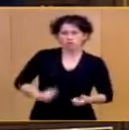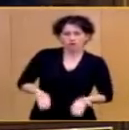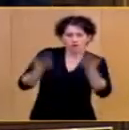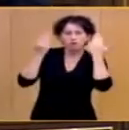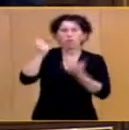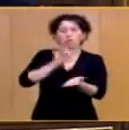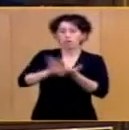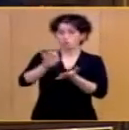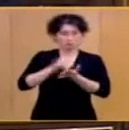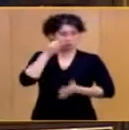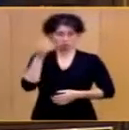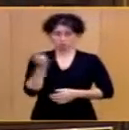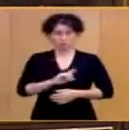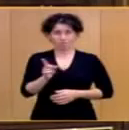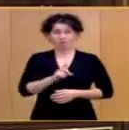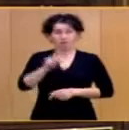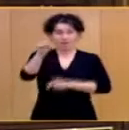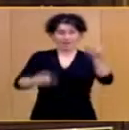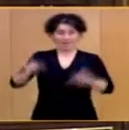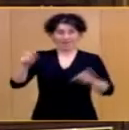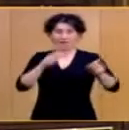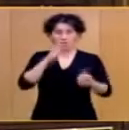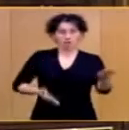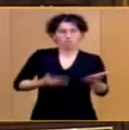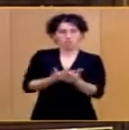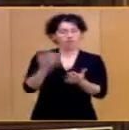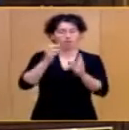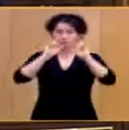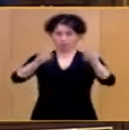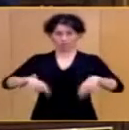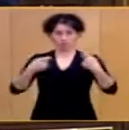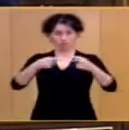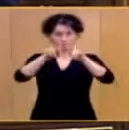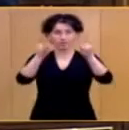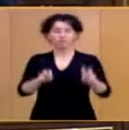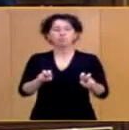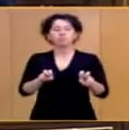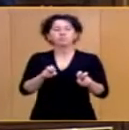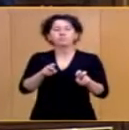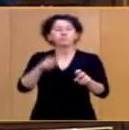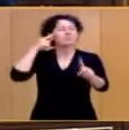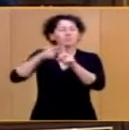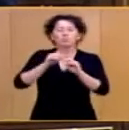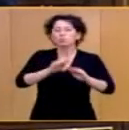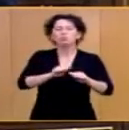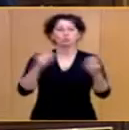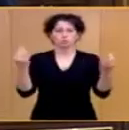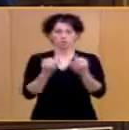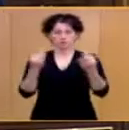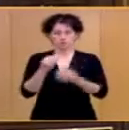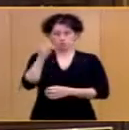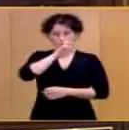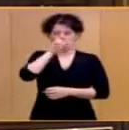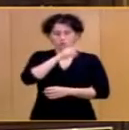despido. Las voces que reclaman reformas en esta dirección, por lo tanto, no pretenden otra cosa que